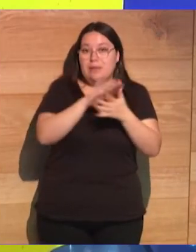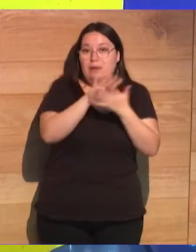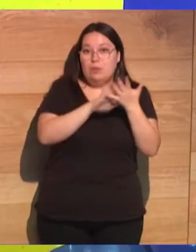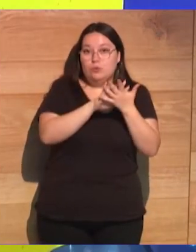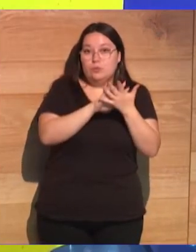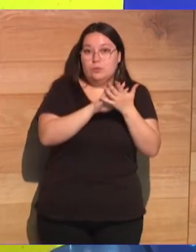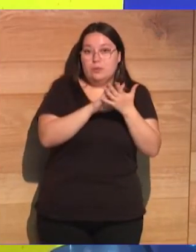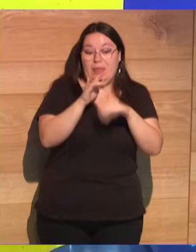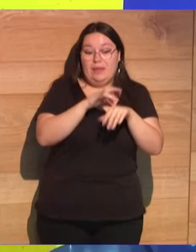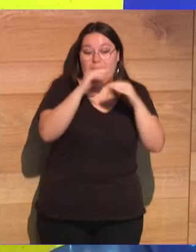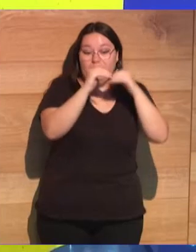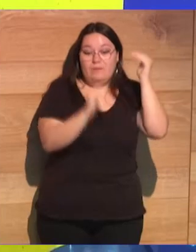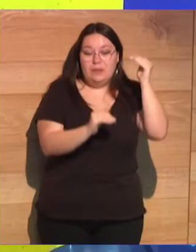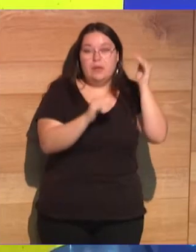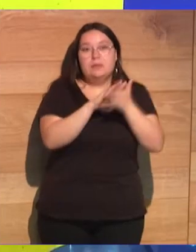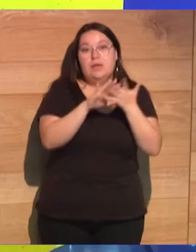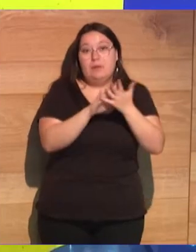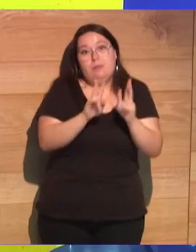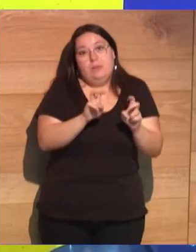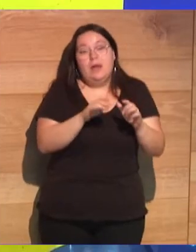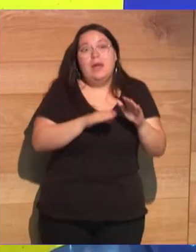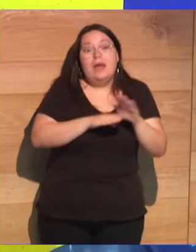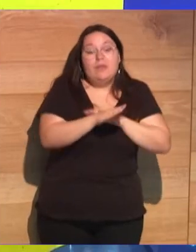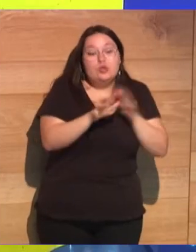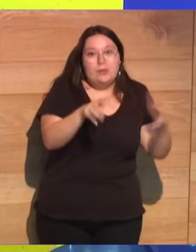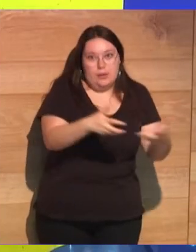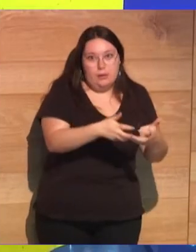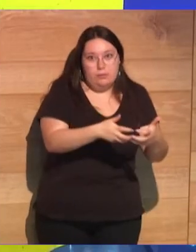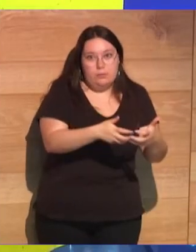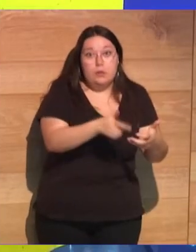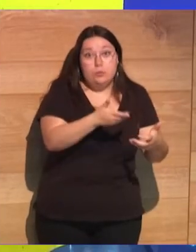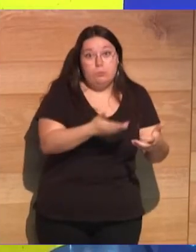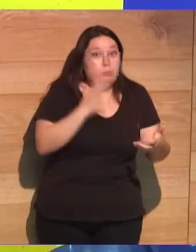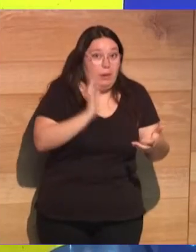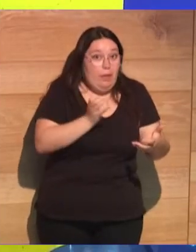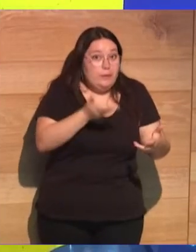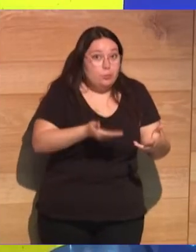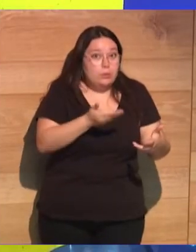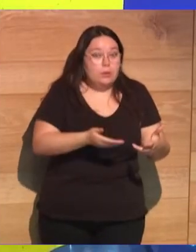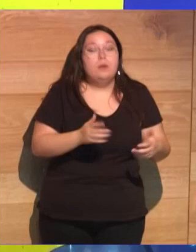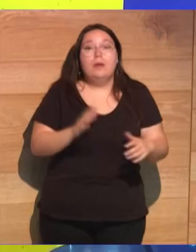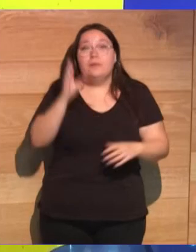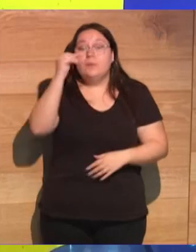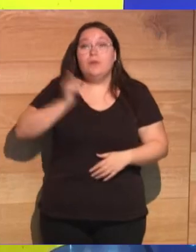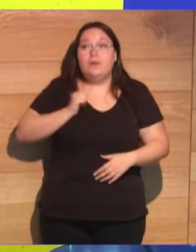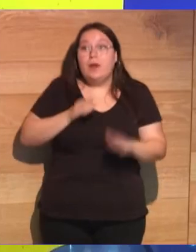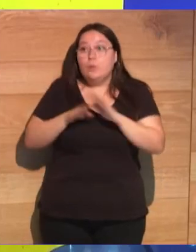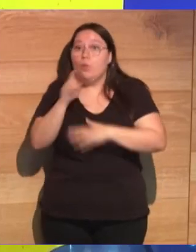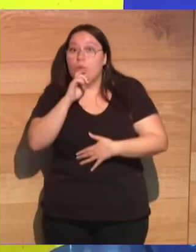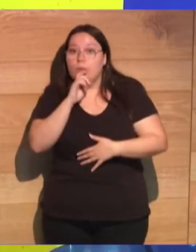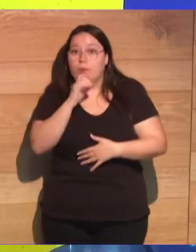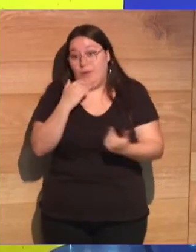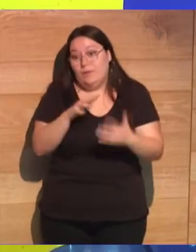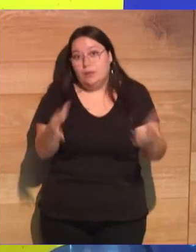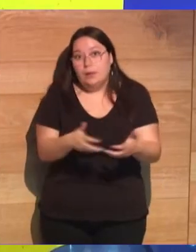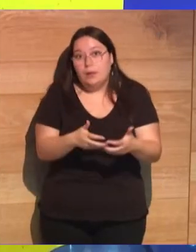brecha digital, típicamente se habla del acceso a Internet. Y eso es verdad, y además es importante, porque ¿cómo accedemos a la inteligencia artificial? Por Internet.